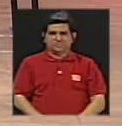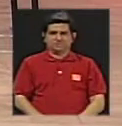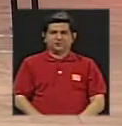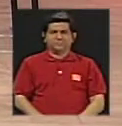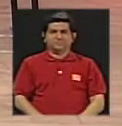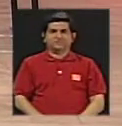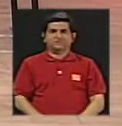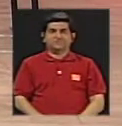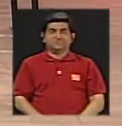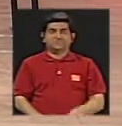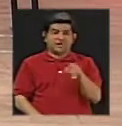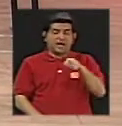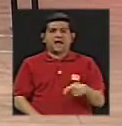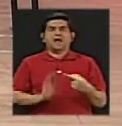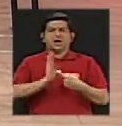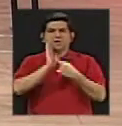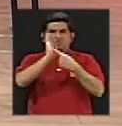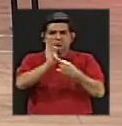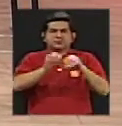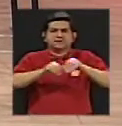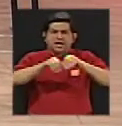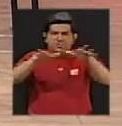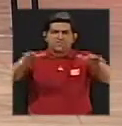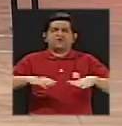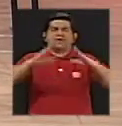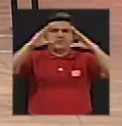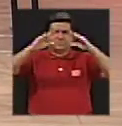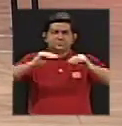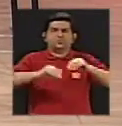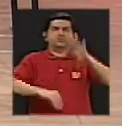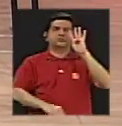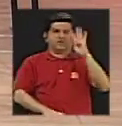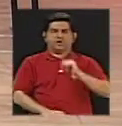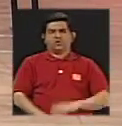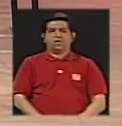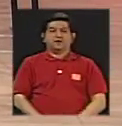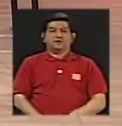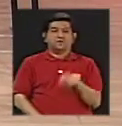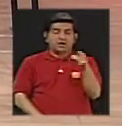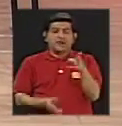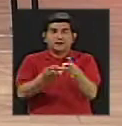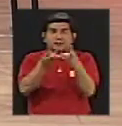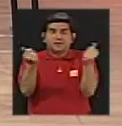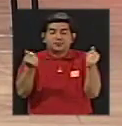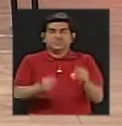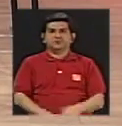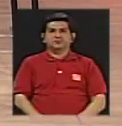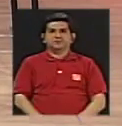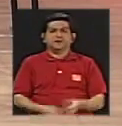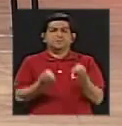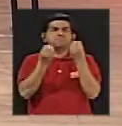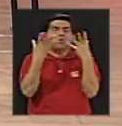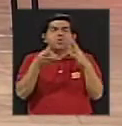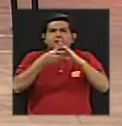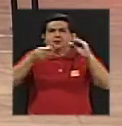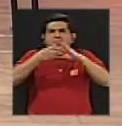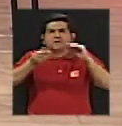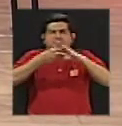la pusimos a circular incluso en redes desde la noche del 4, suscitó muchísimos